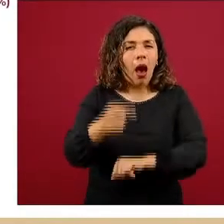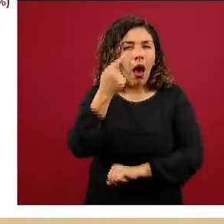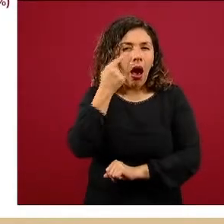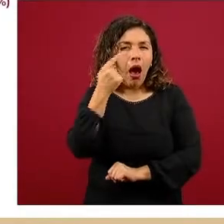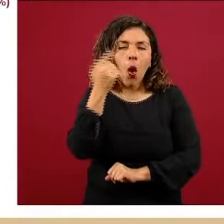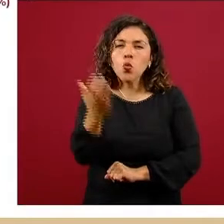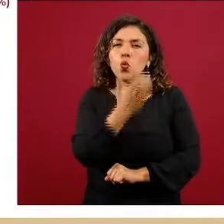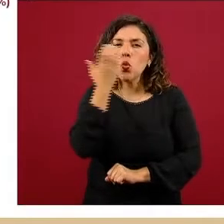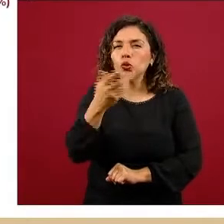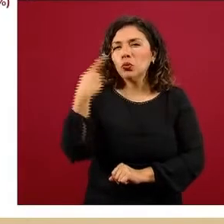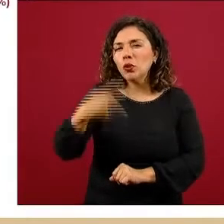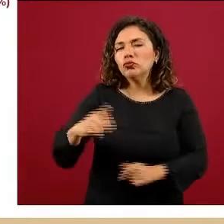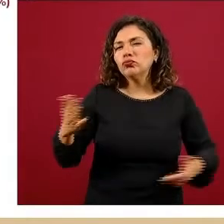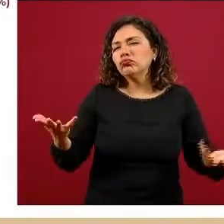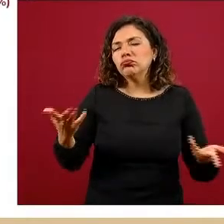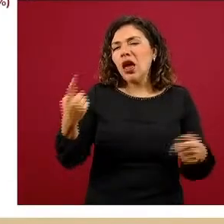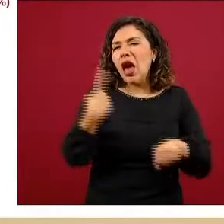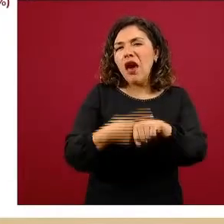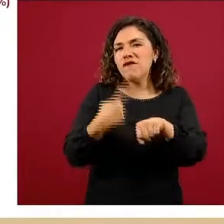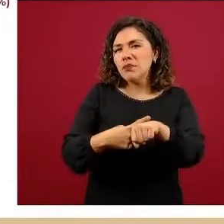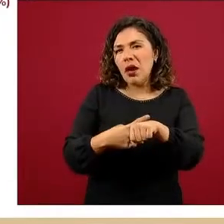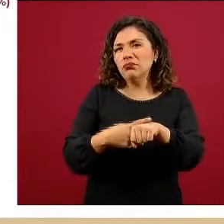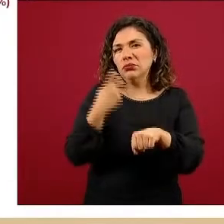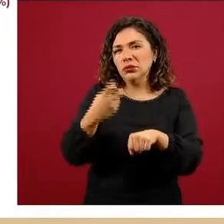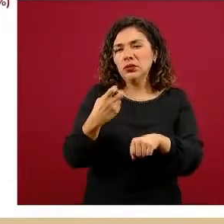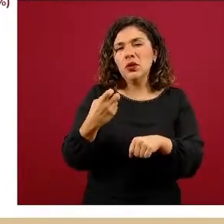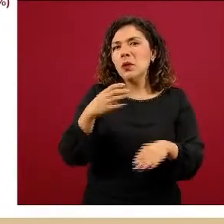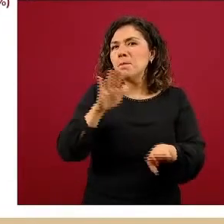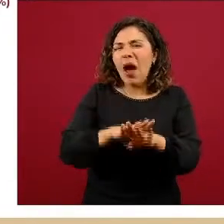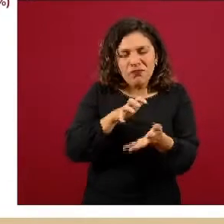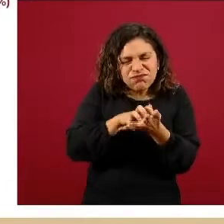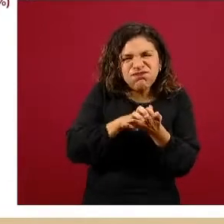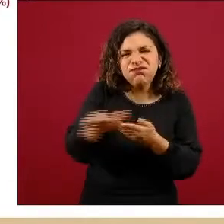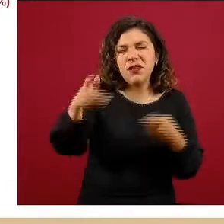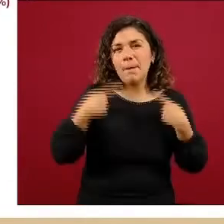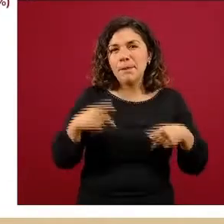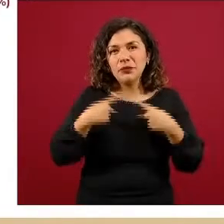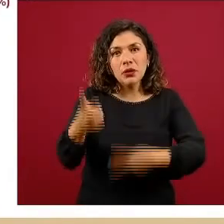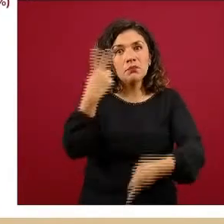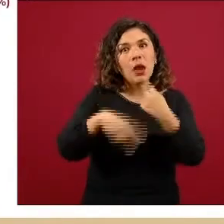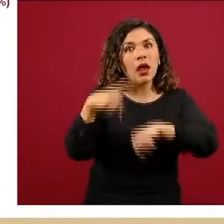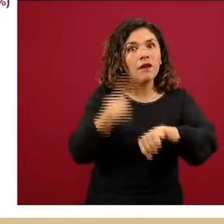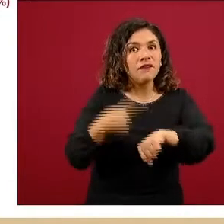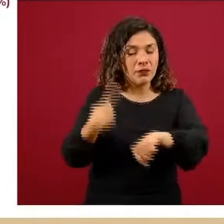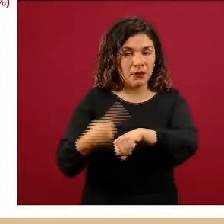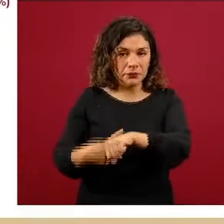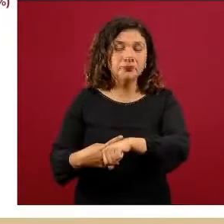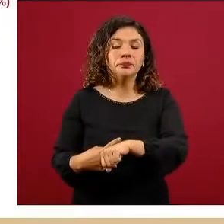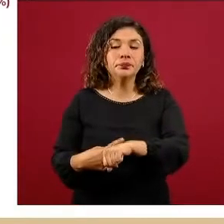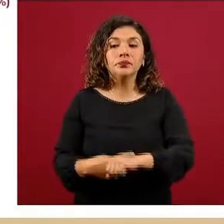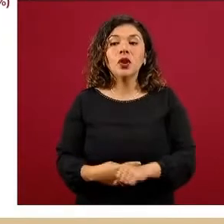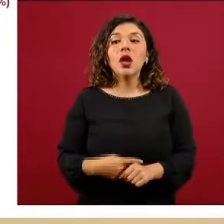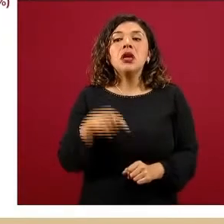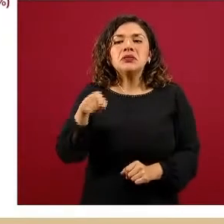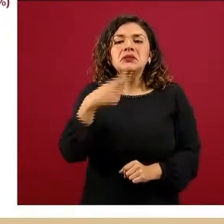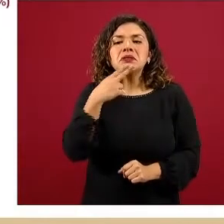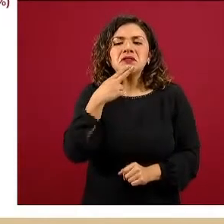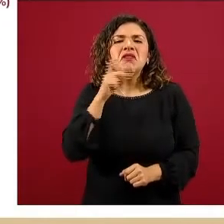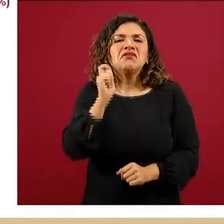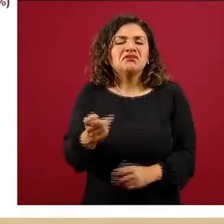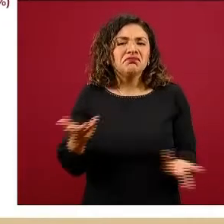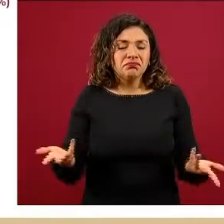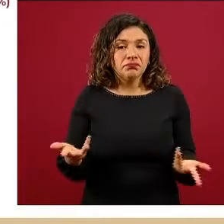tradicional de este tipo de fenómenos inconmensurables, fenómenos masivos de acontecer epidémico. Los 2 objetivos